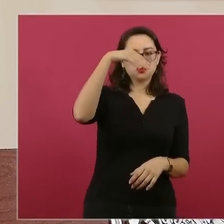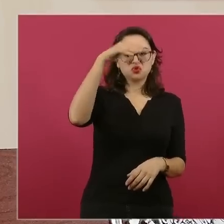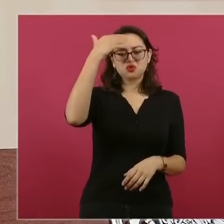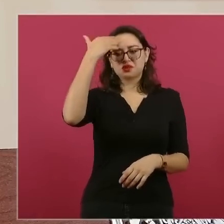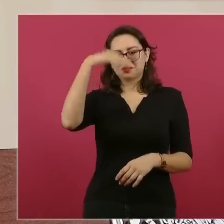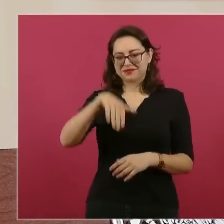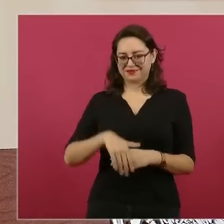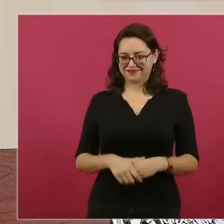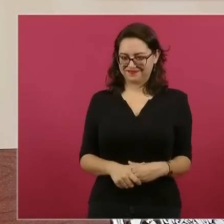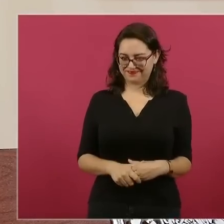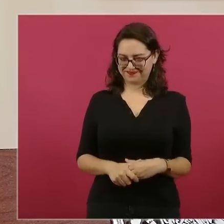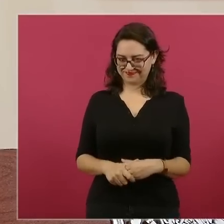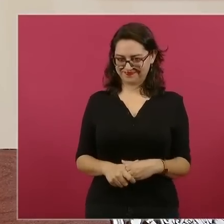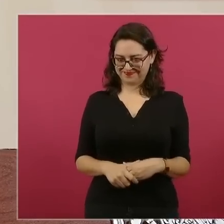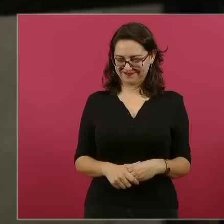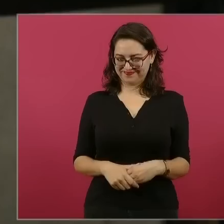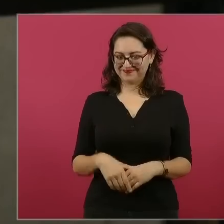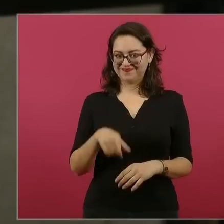Entonces tú me estás preguntando eso.